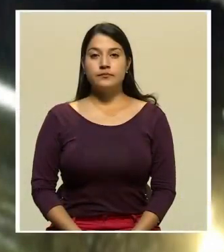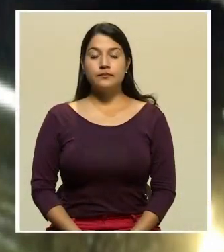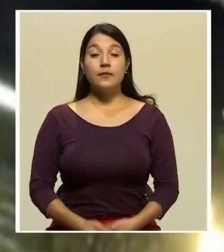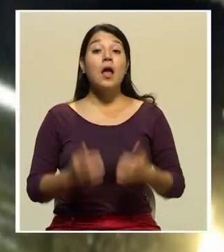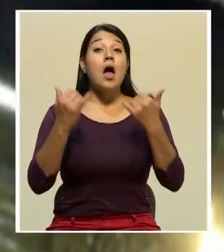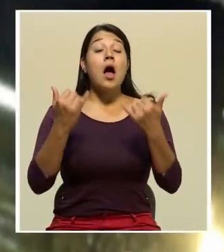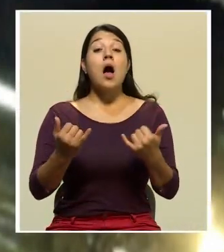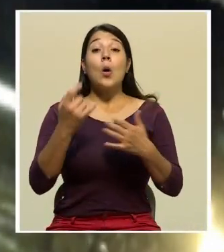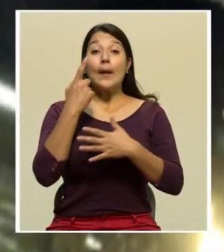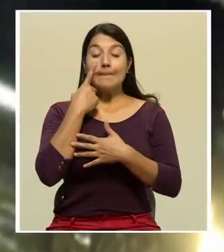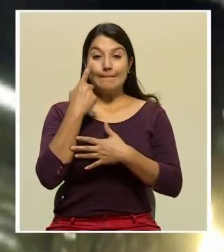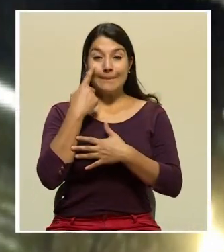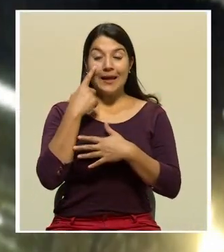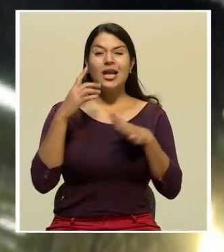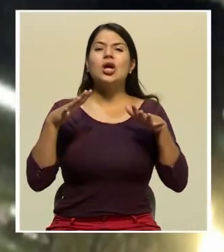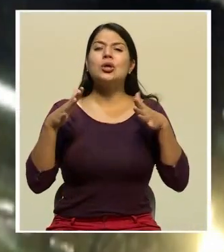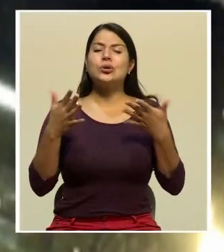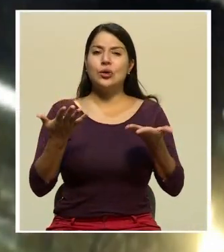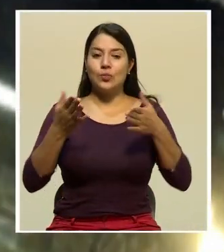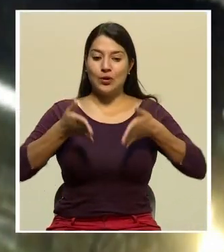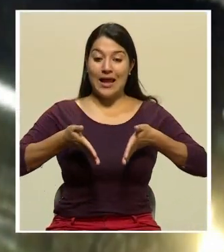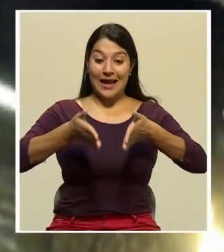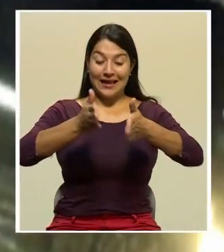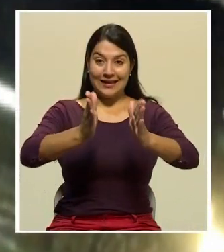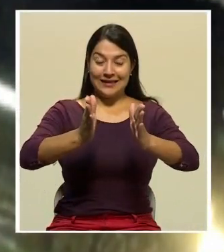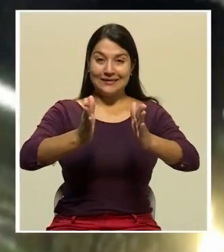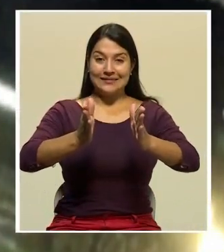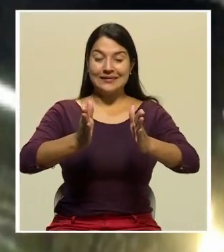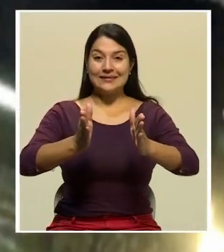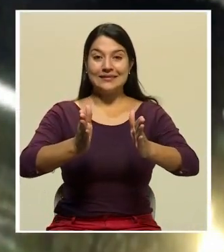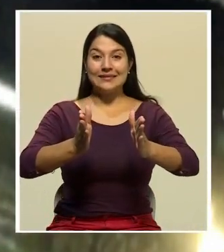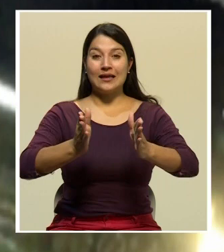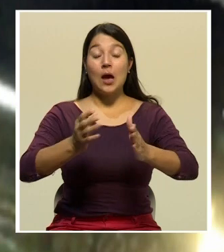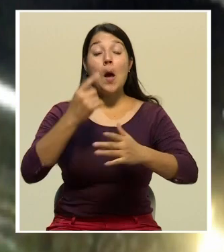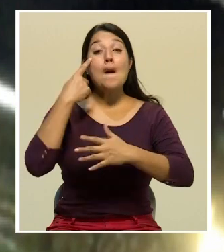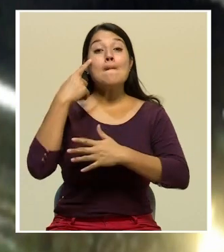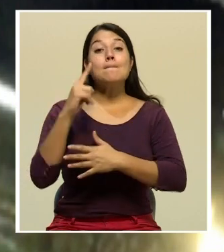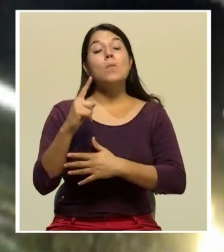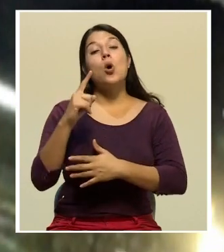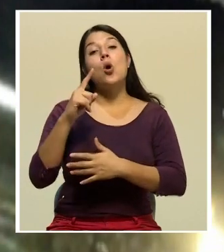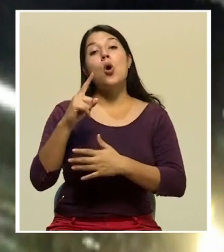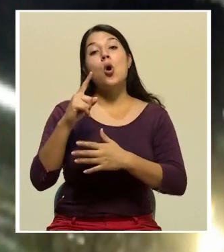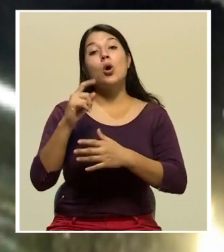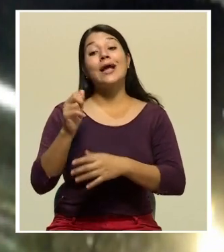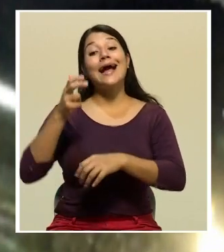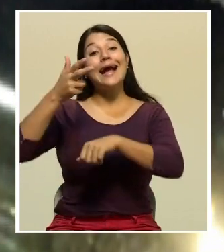Vamos a ver ahora el estado de las carreteras gracias a